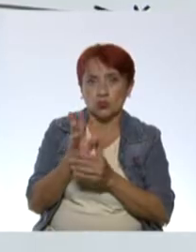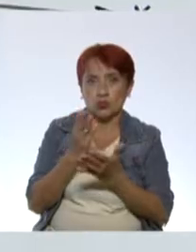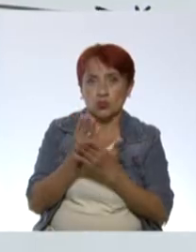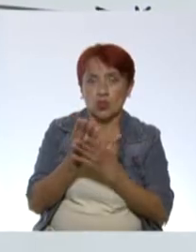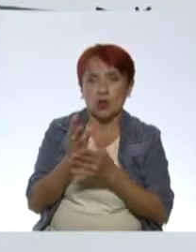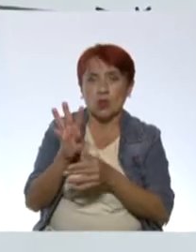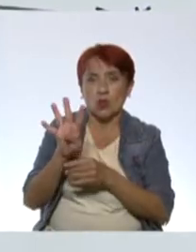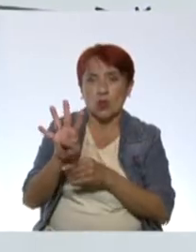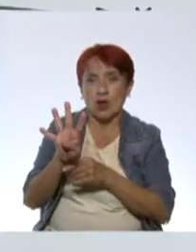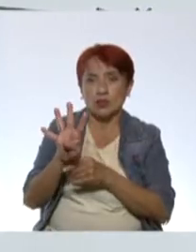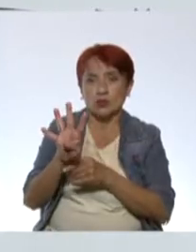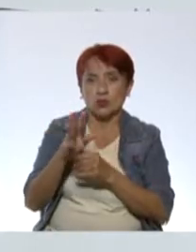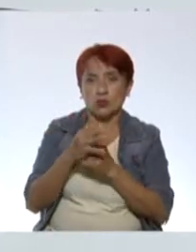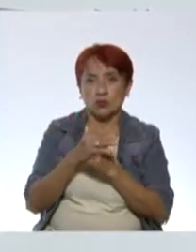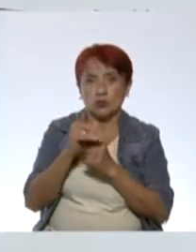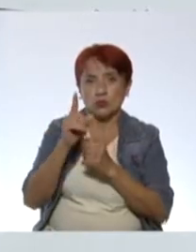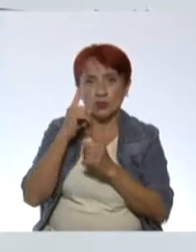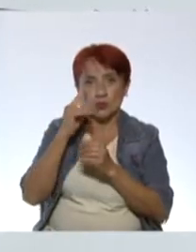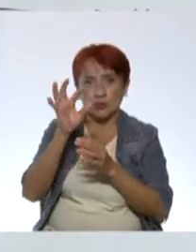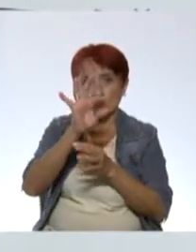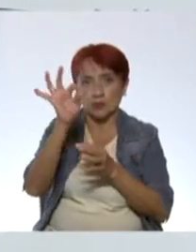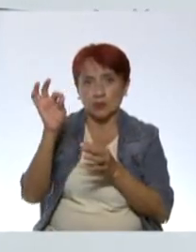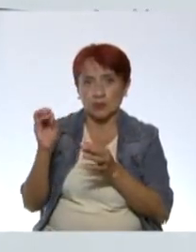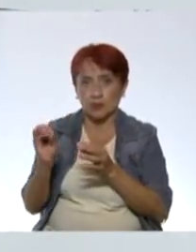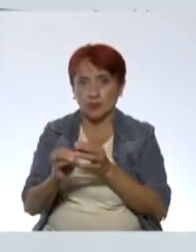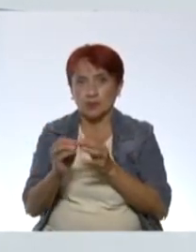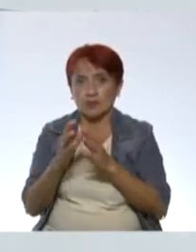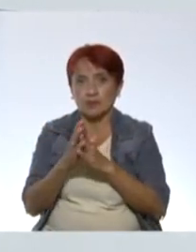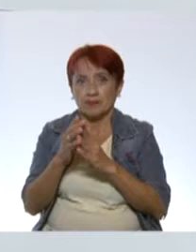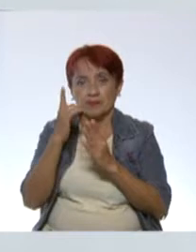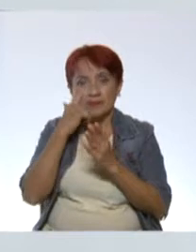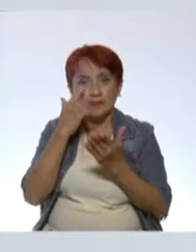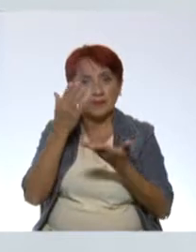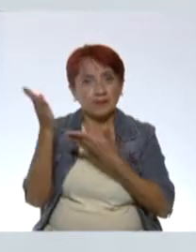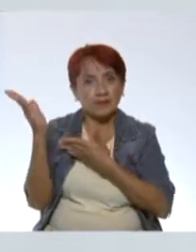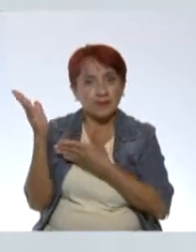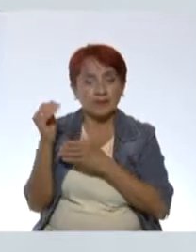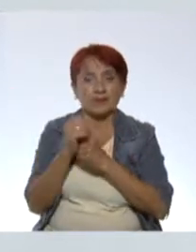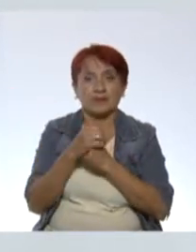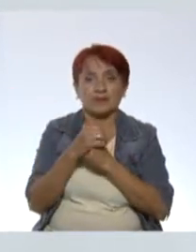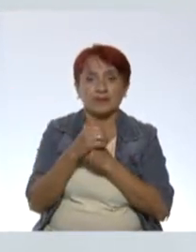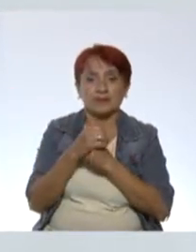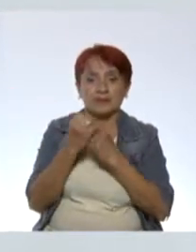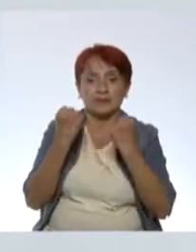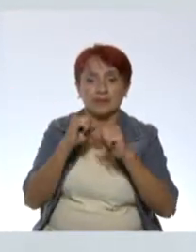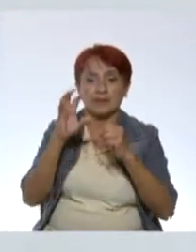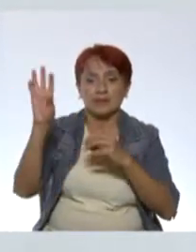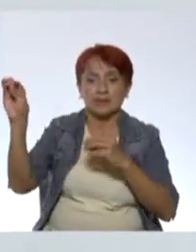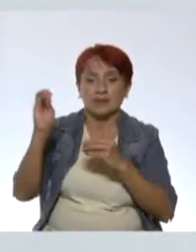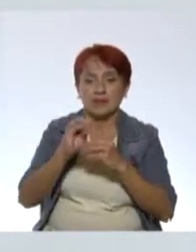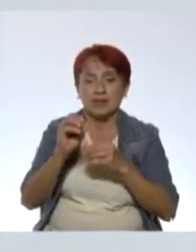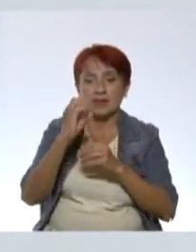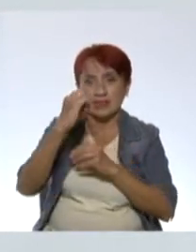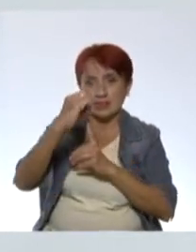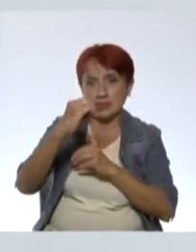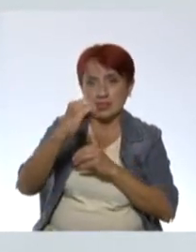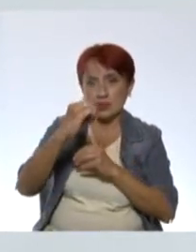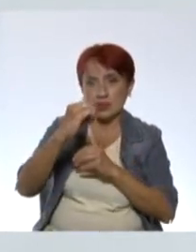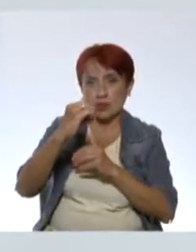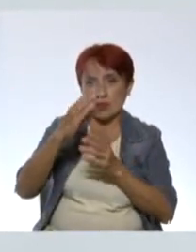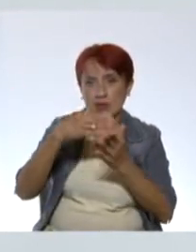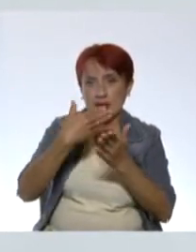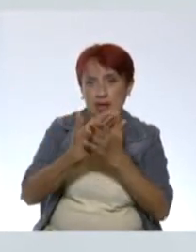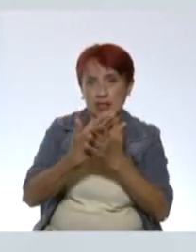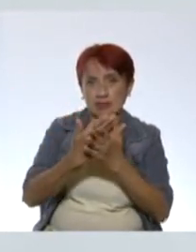a 4. Este sería el punto 2. Vamos al punto 3, me dice que va de 0 a 2. De 0 para